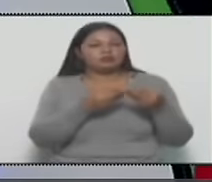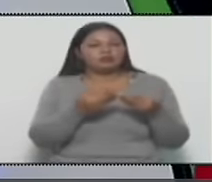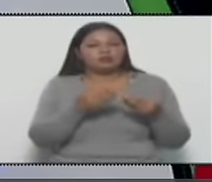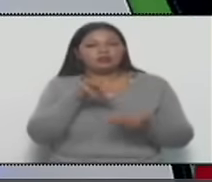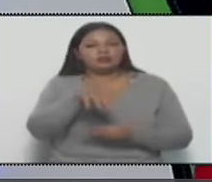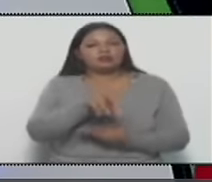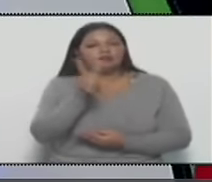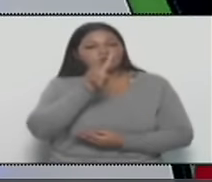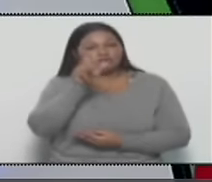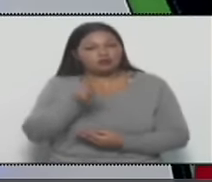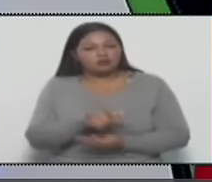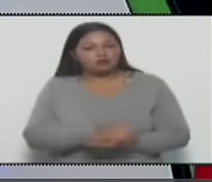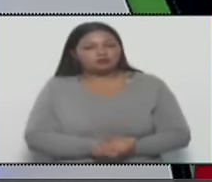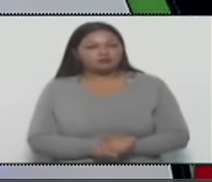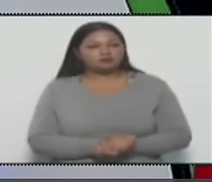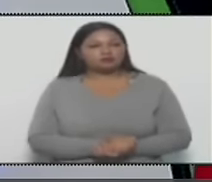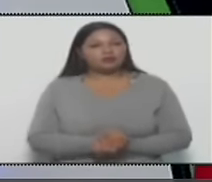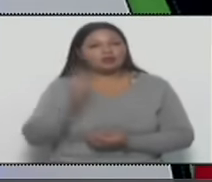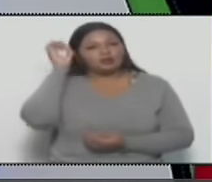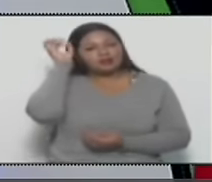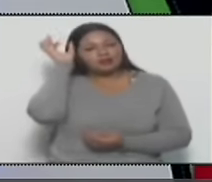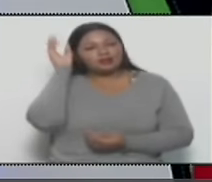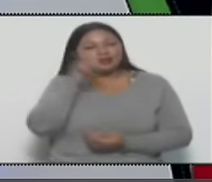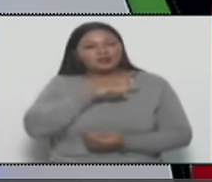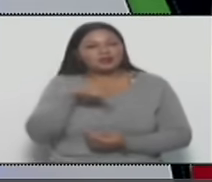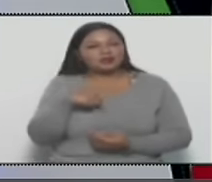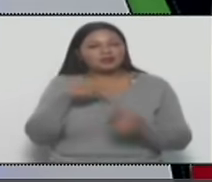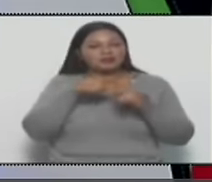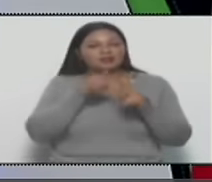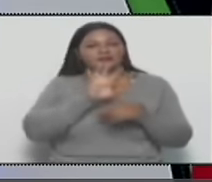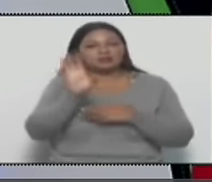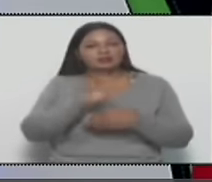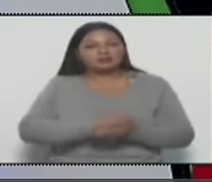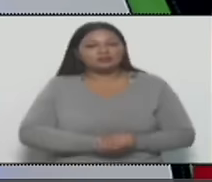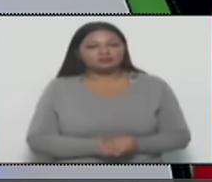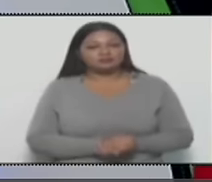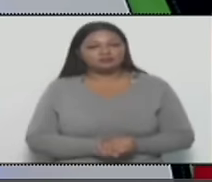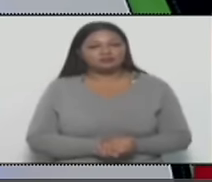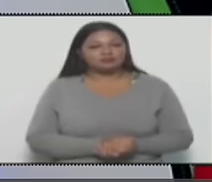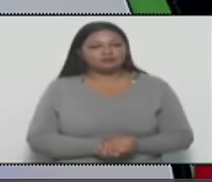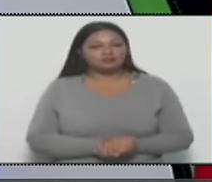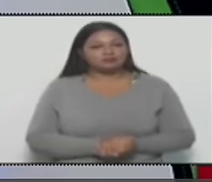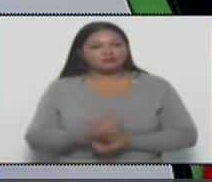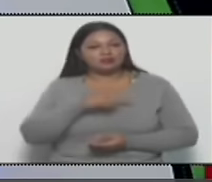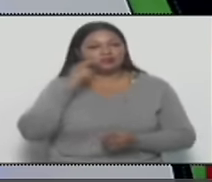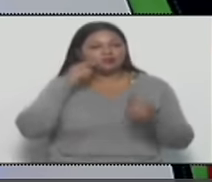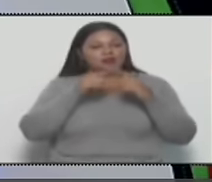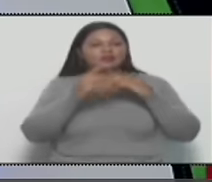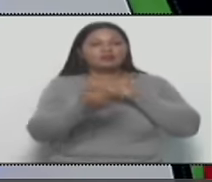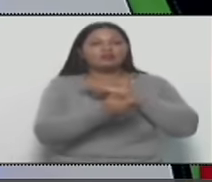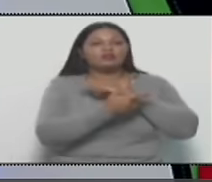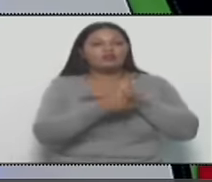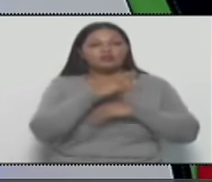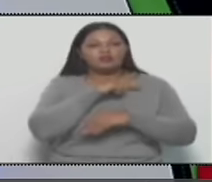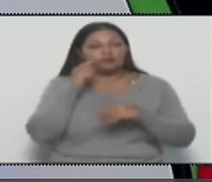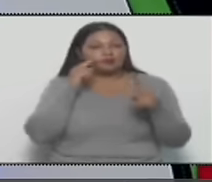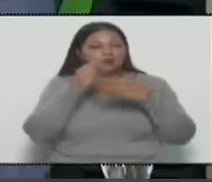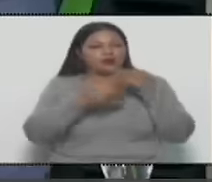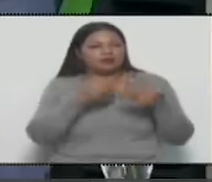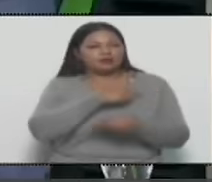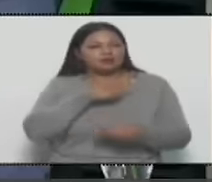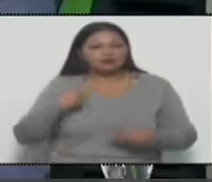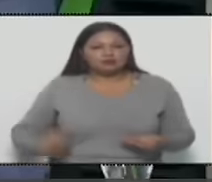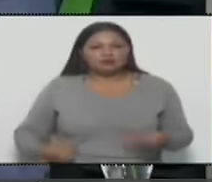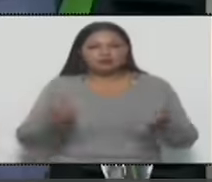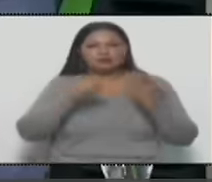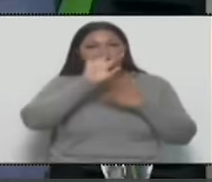Estado venezolano, crear nuestra, ser soberano, es decir, recuperar nuestra soberanía en lo tecnológico, como lo ha hecho China, como lo han hecho otros